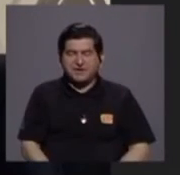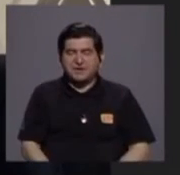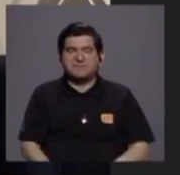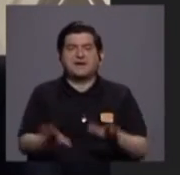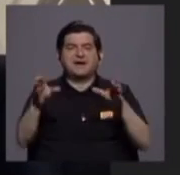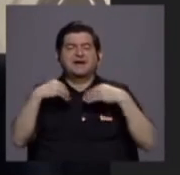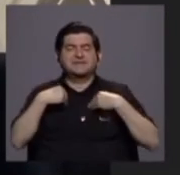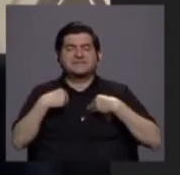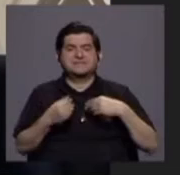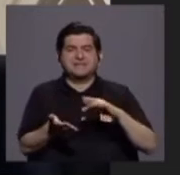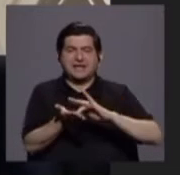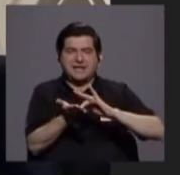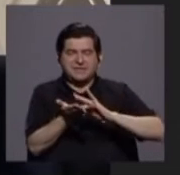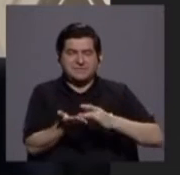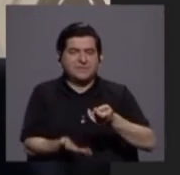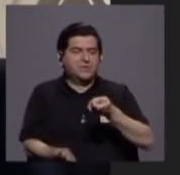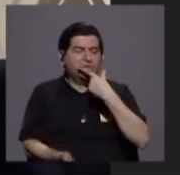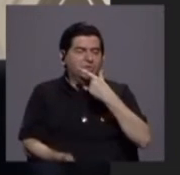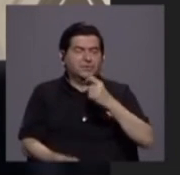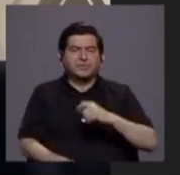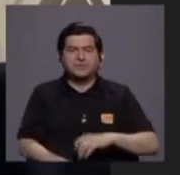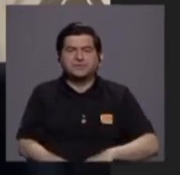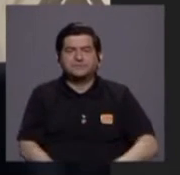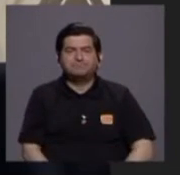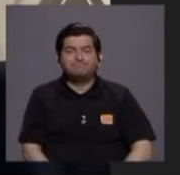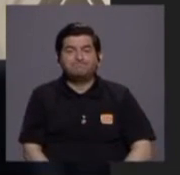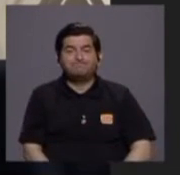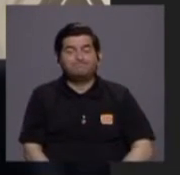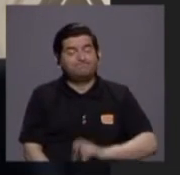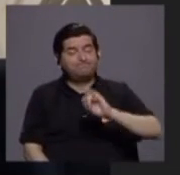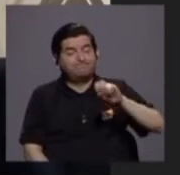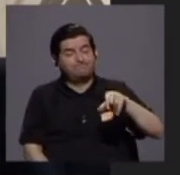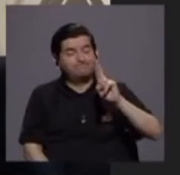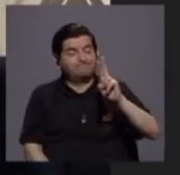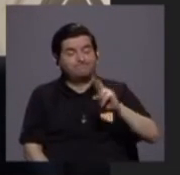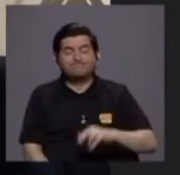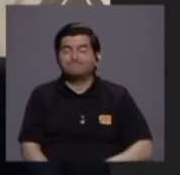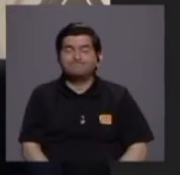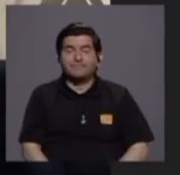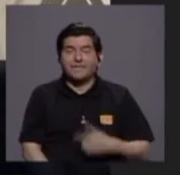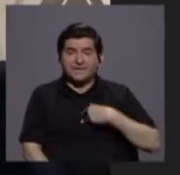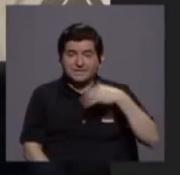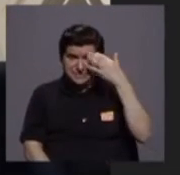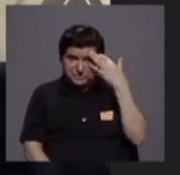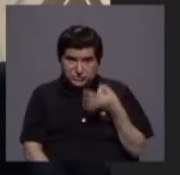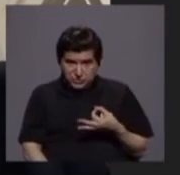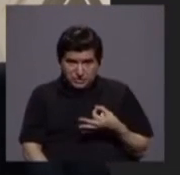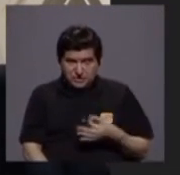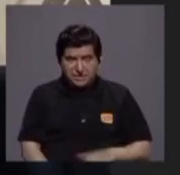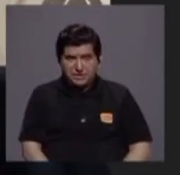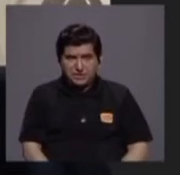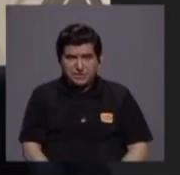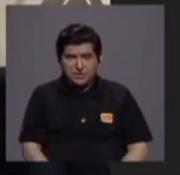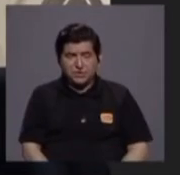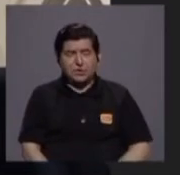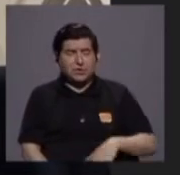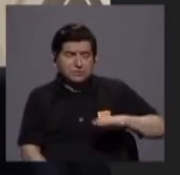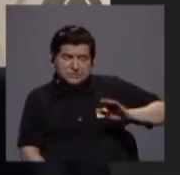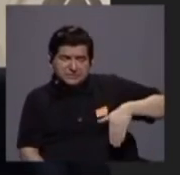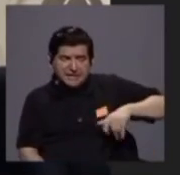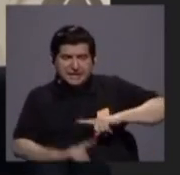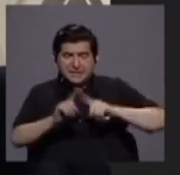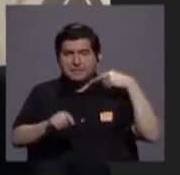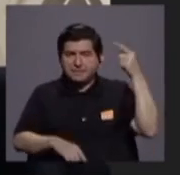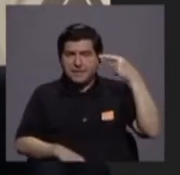las medicinas que debe tomar. Entonces, Juan Rafael, yo creo que aunque sea un poco tarde,